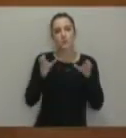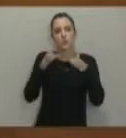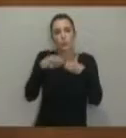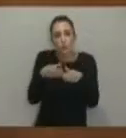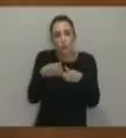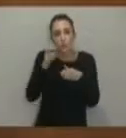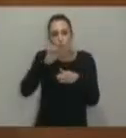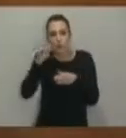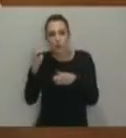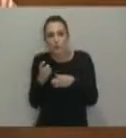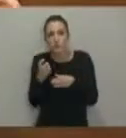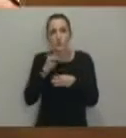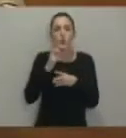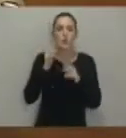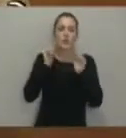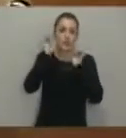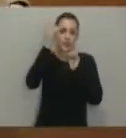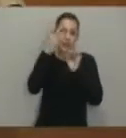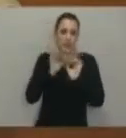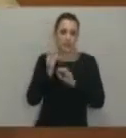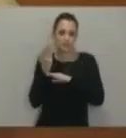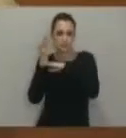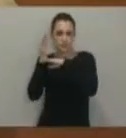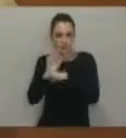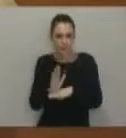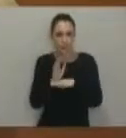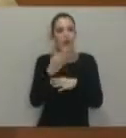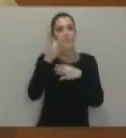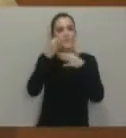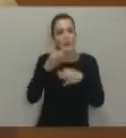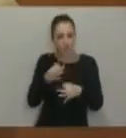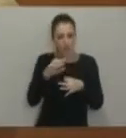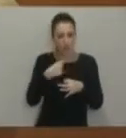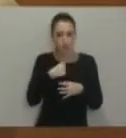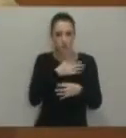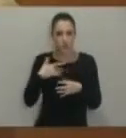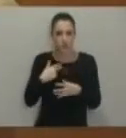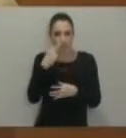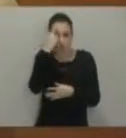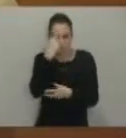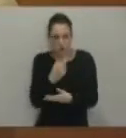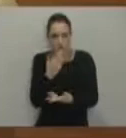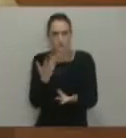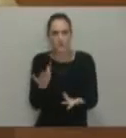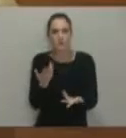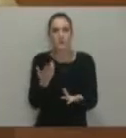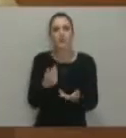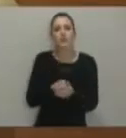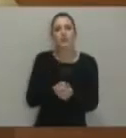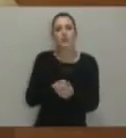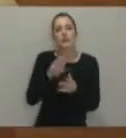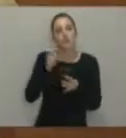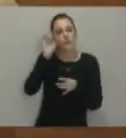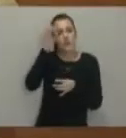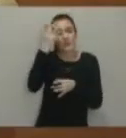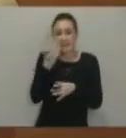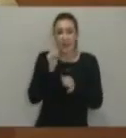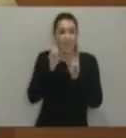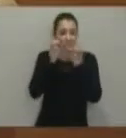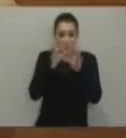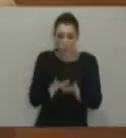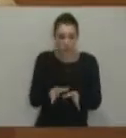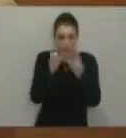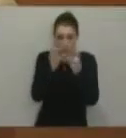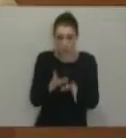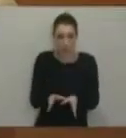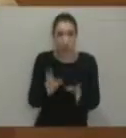esta iniciativa, lo cierto, y es justo reconocerlo, es que una iniciativa exactamente igual, idéntica a esta, ha sido